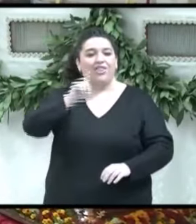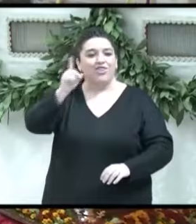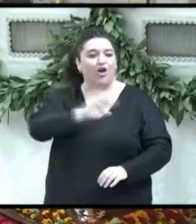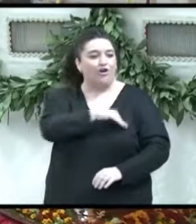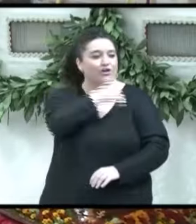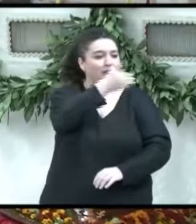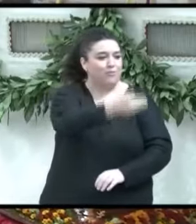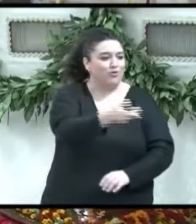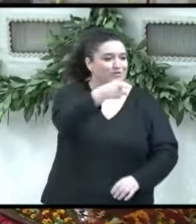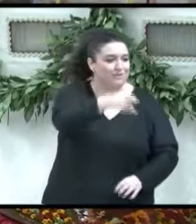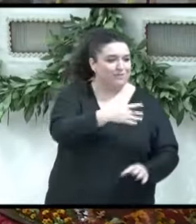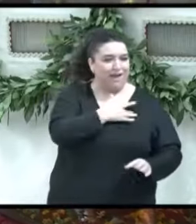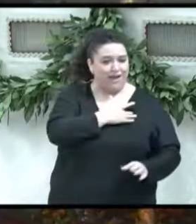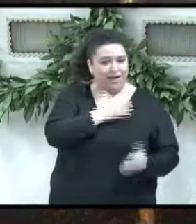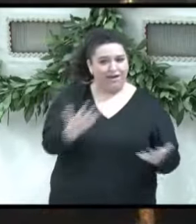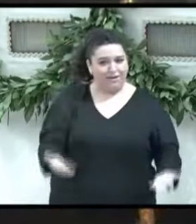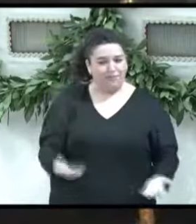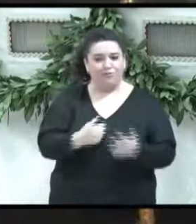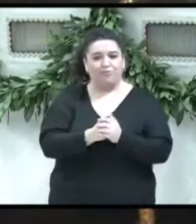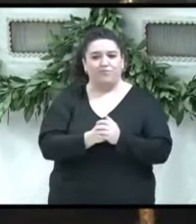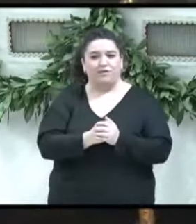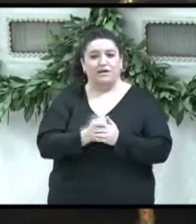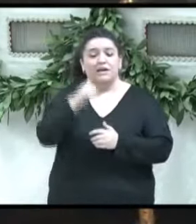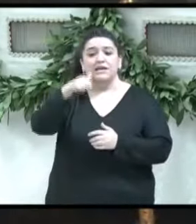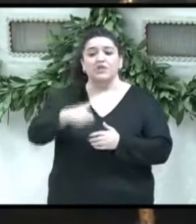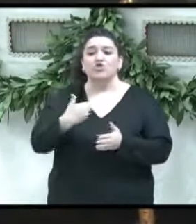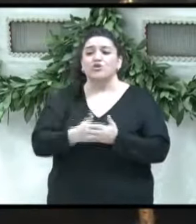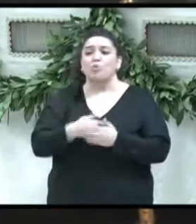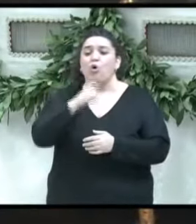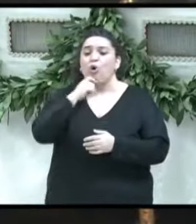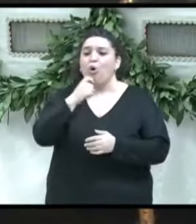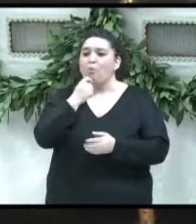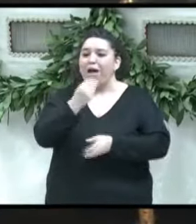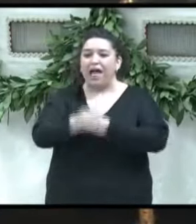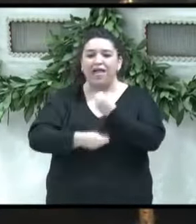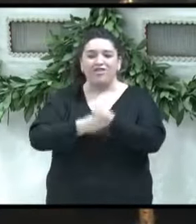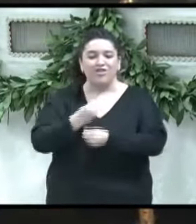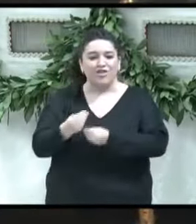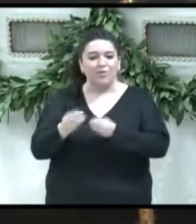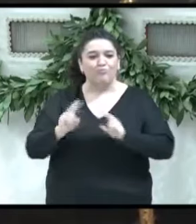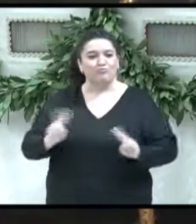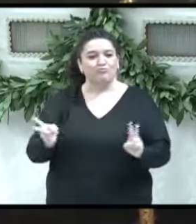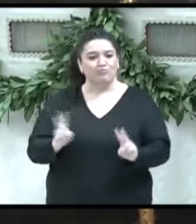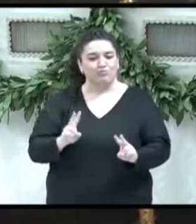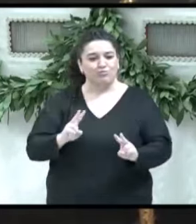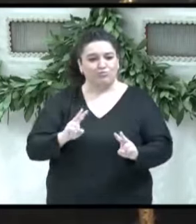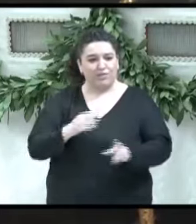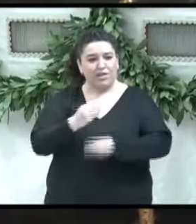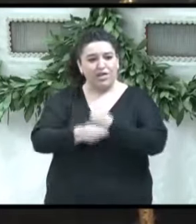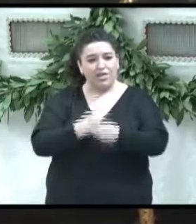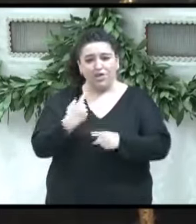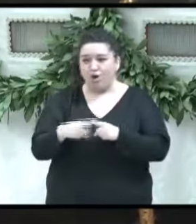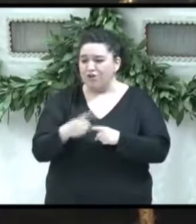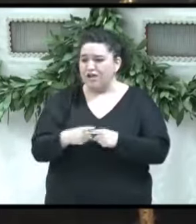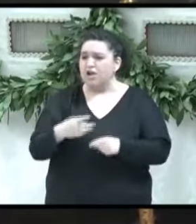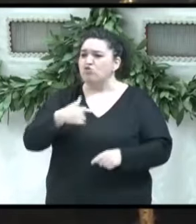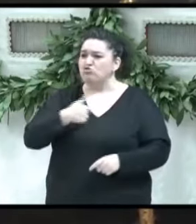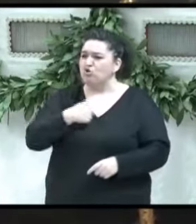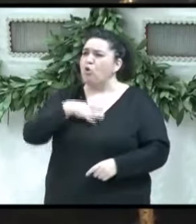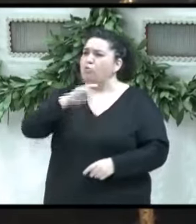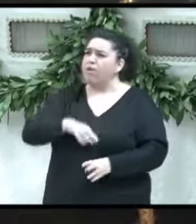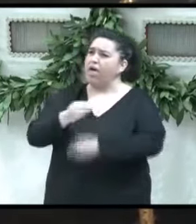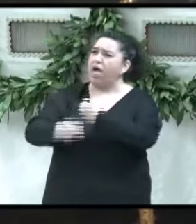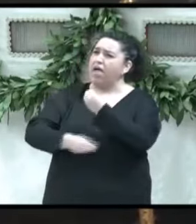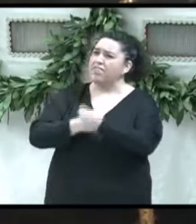prójimo y esto se demuestra andando haciéndolo qué podría hacer yo